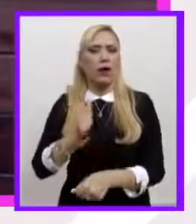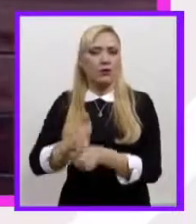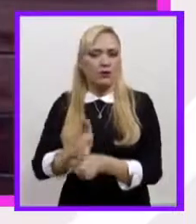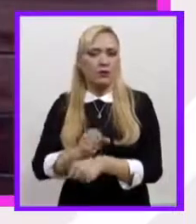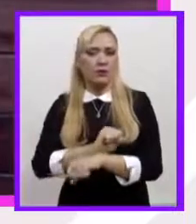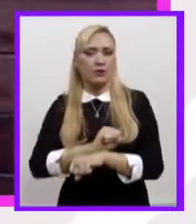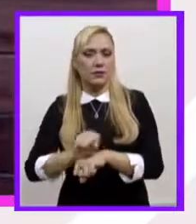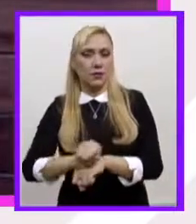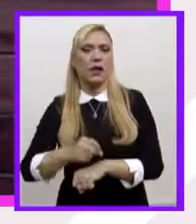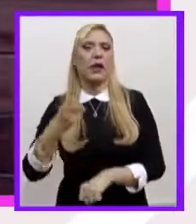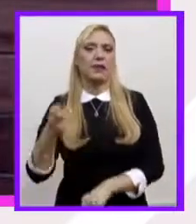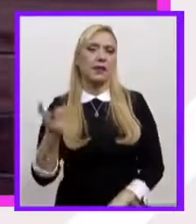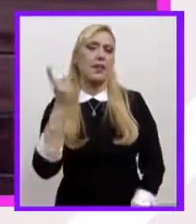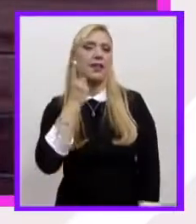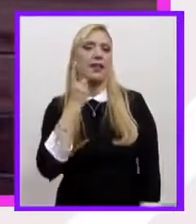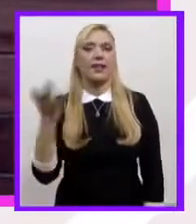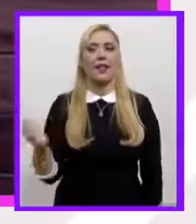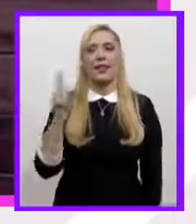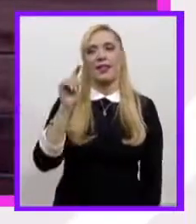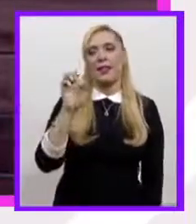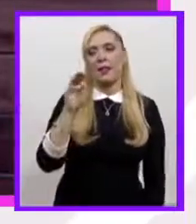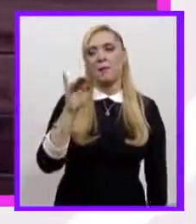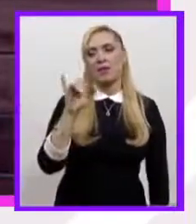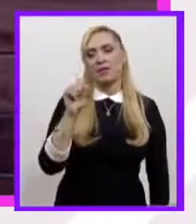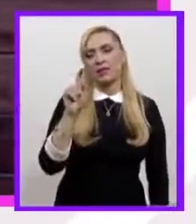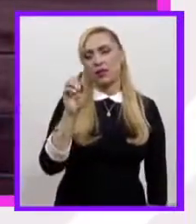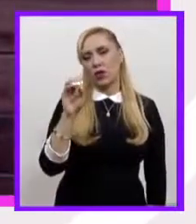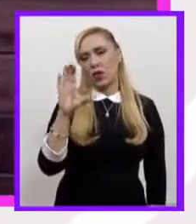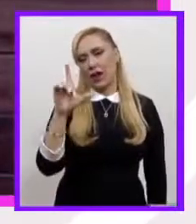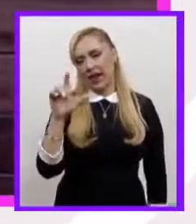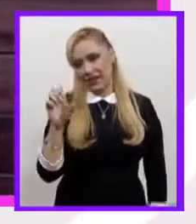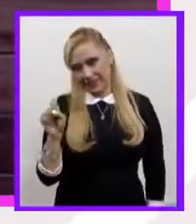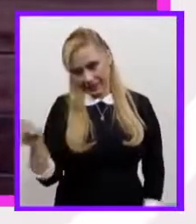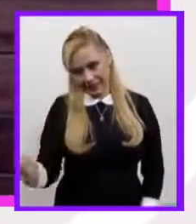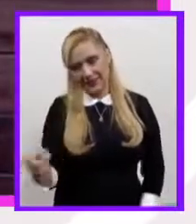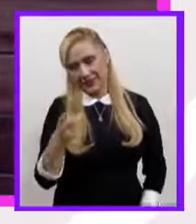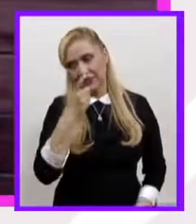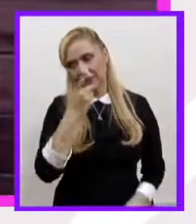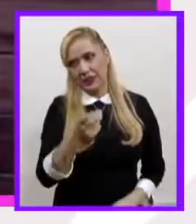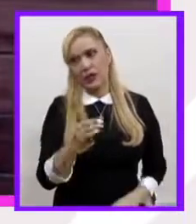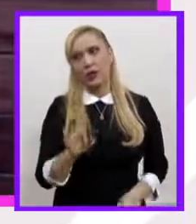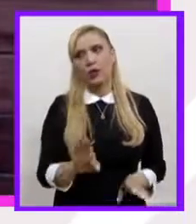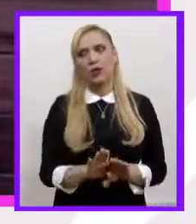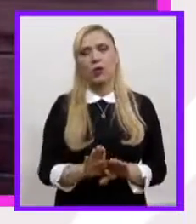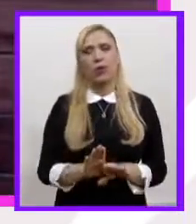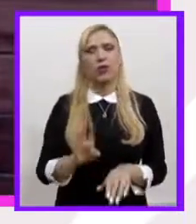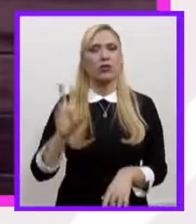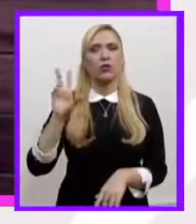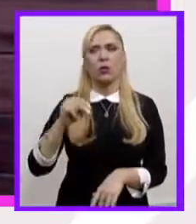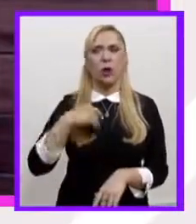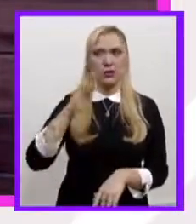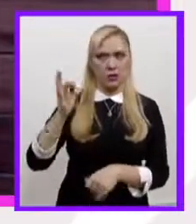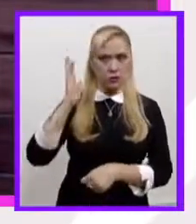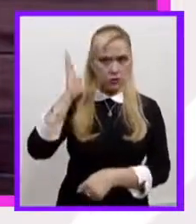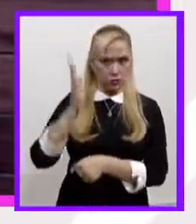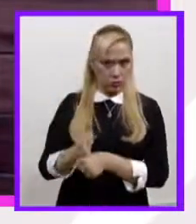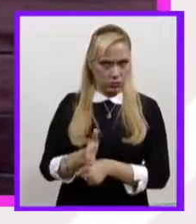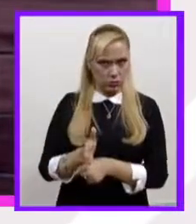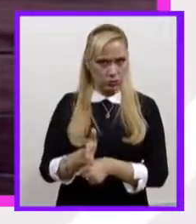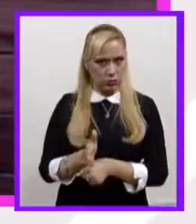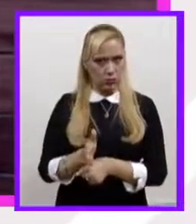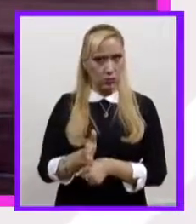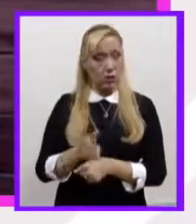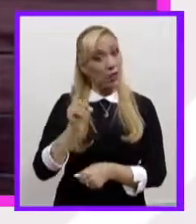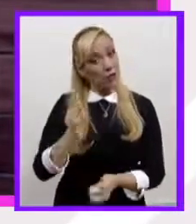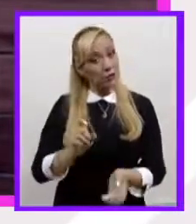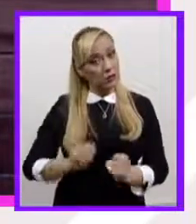iniciativa del diputado Temístocles, porque efectivamente, antipunitivismo no significa impunidad, ¿no? Eso que quede muy